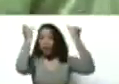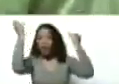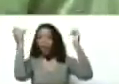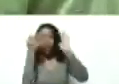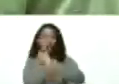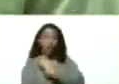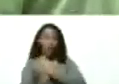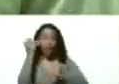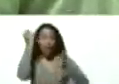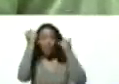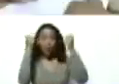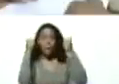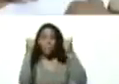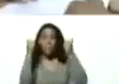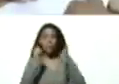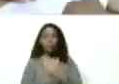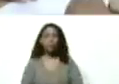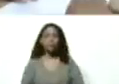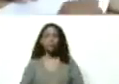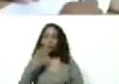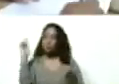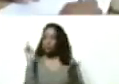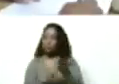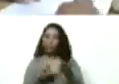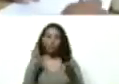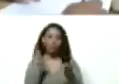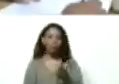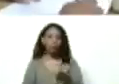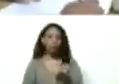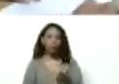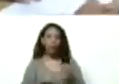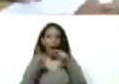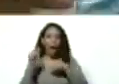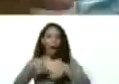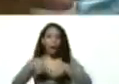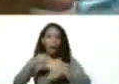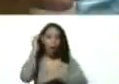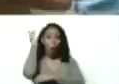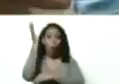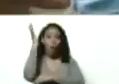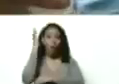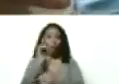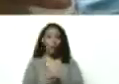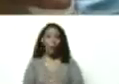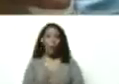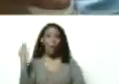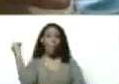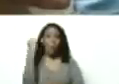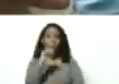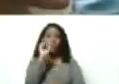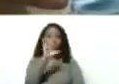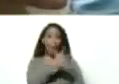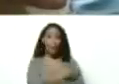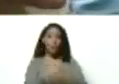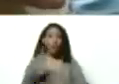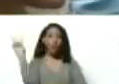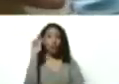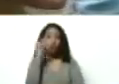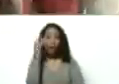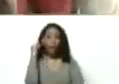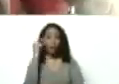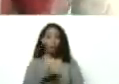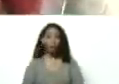con creatividad ¿verdad? que esta jornada con más de 3 millones de venezolanos y